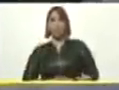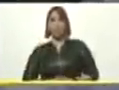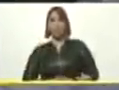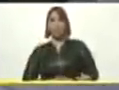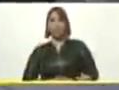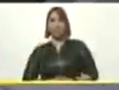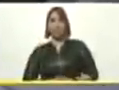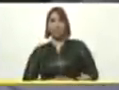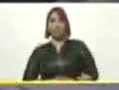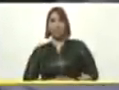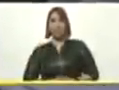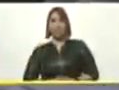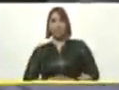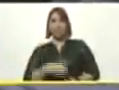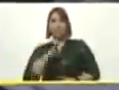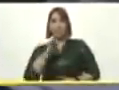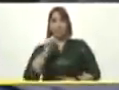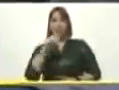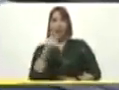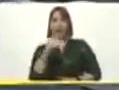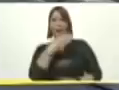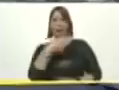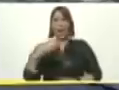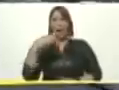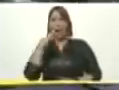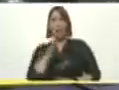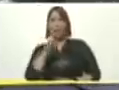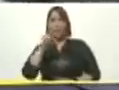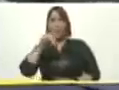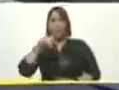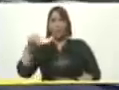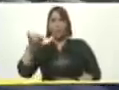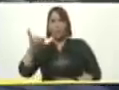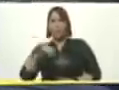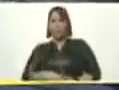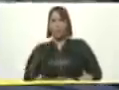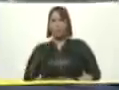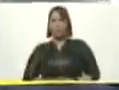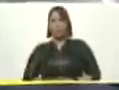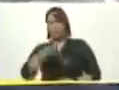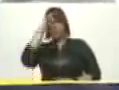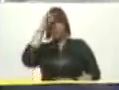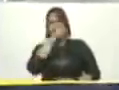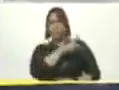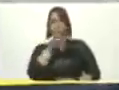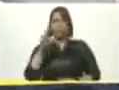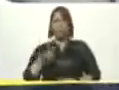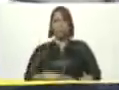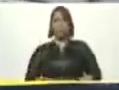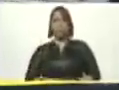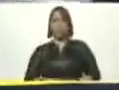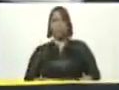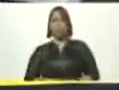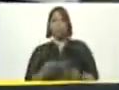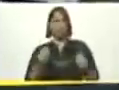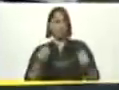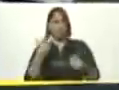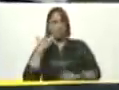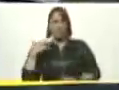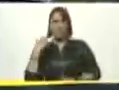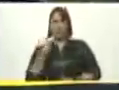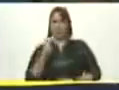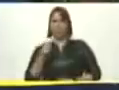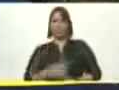Bad Bunny y no yo no sabía que era puertorriqueño porque es muy demasiado